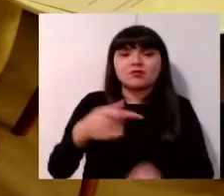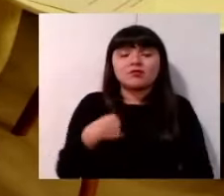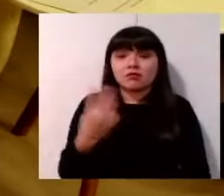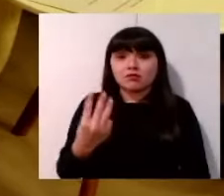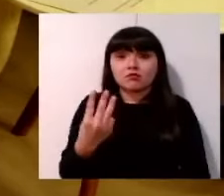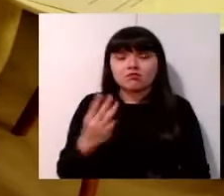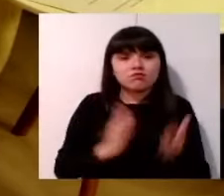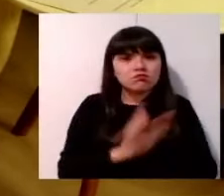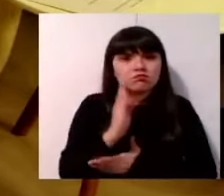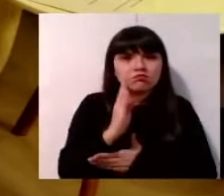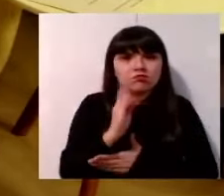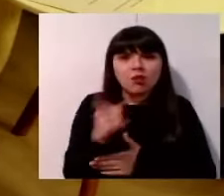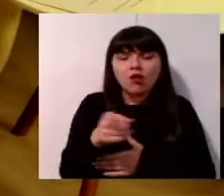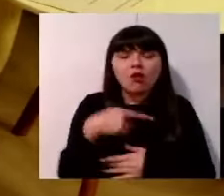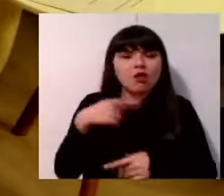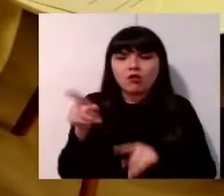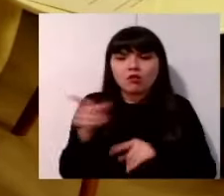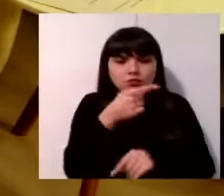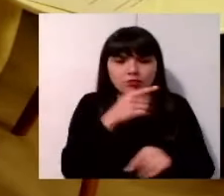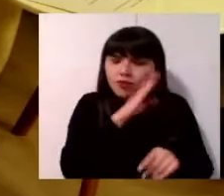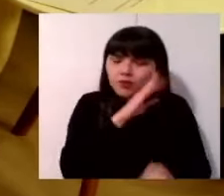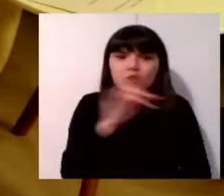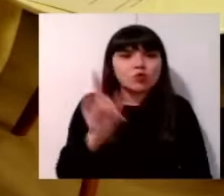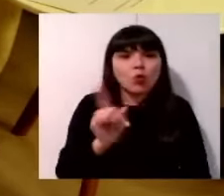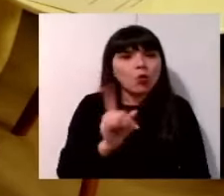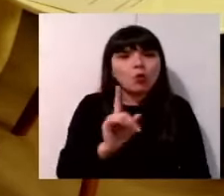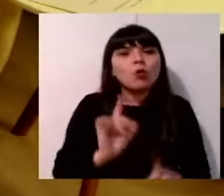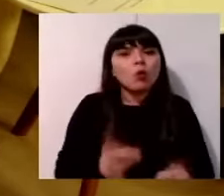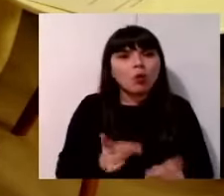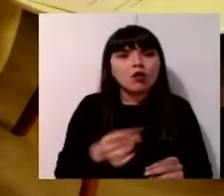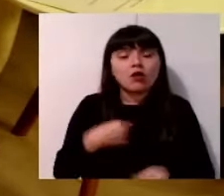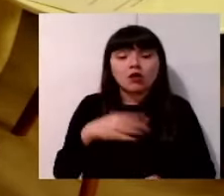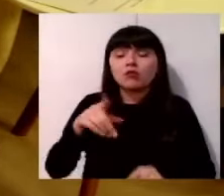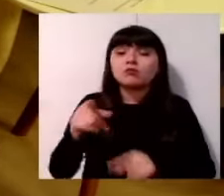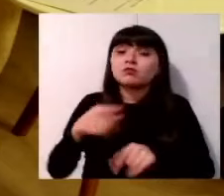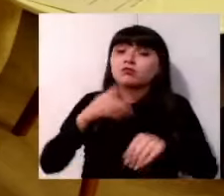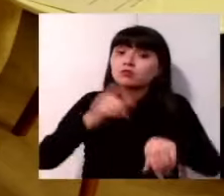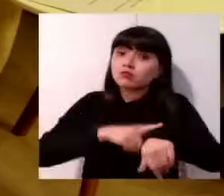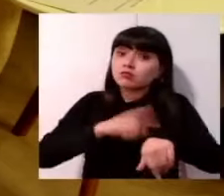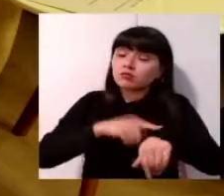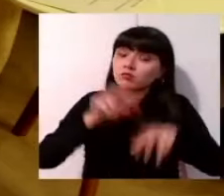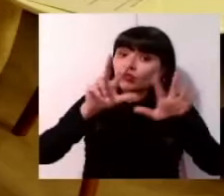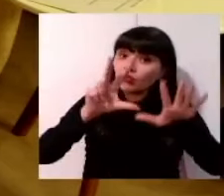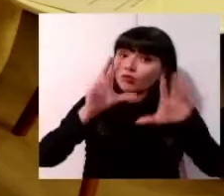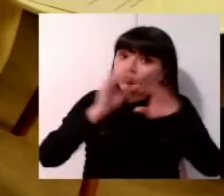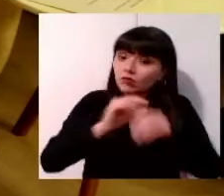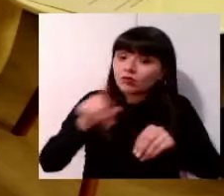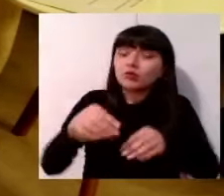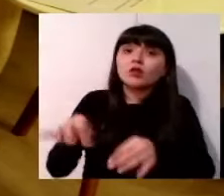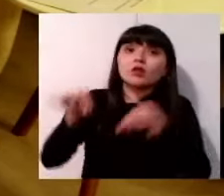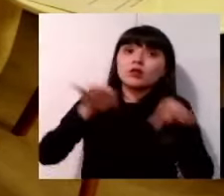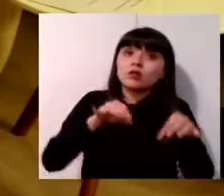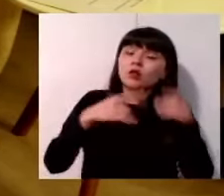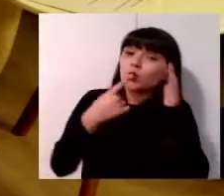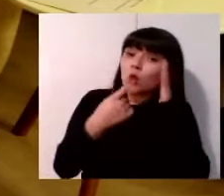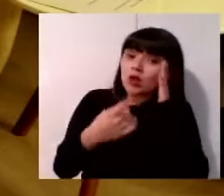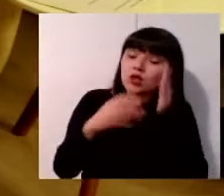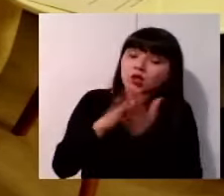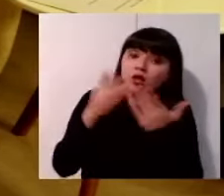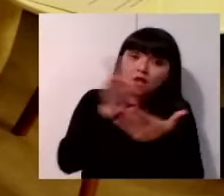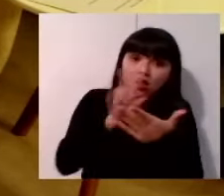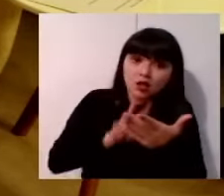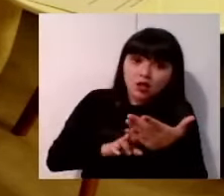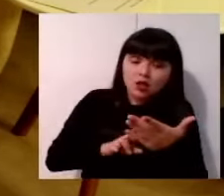tampoco me funcionó, aunque las llevara a la cama a las 8 de la noche a leerse un cuento a dormir o a leérselo yo. Lo único que me ha funcionado,